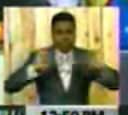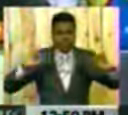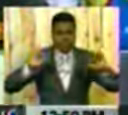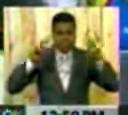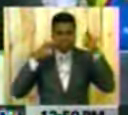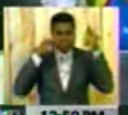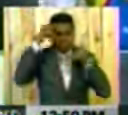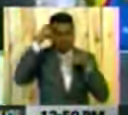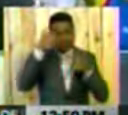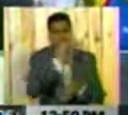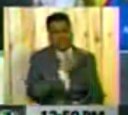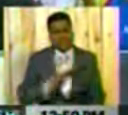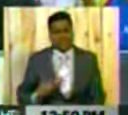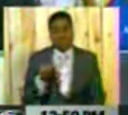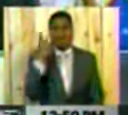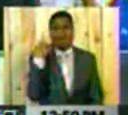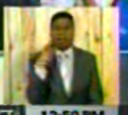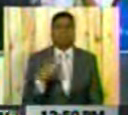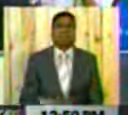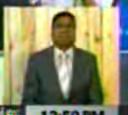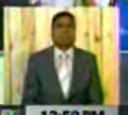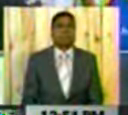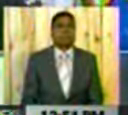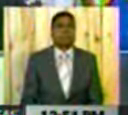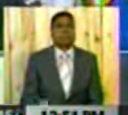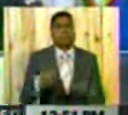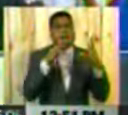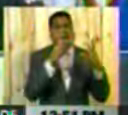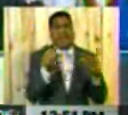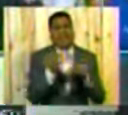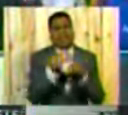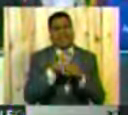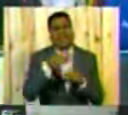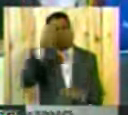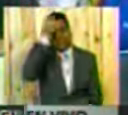eran palabras del diputado Diosdado Cabello, quien se encuentra